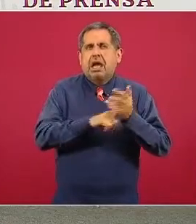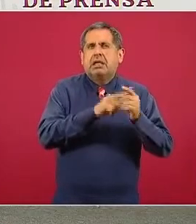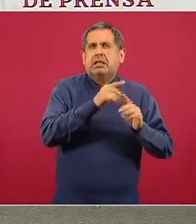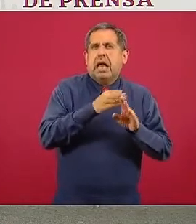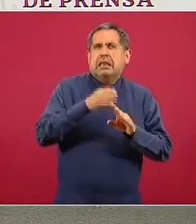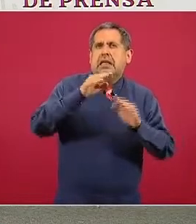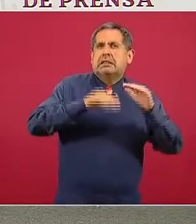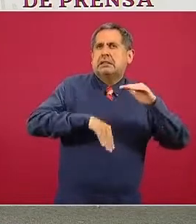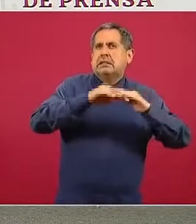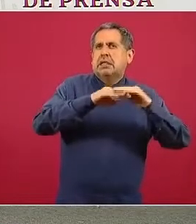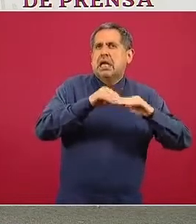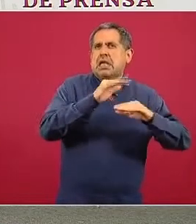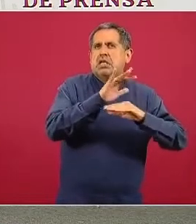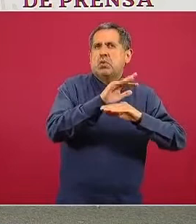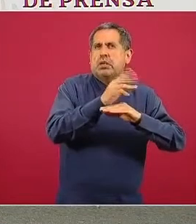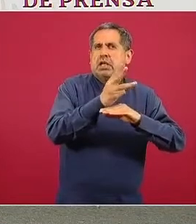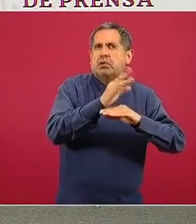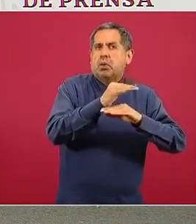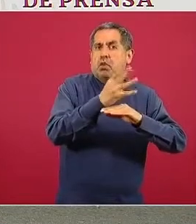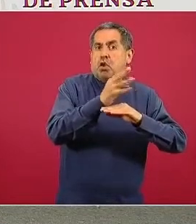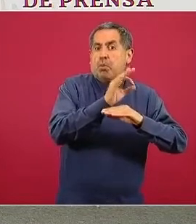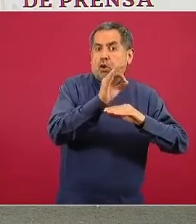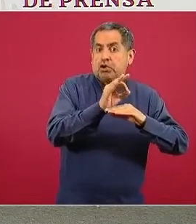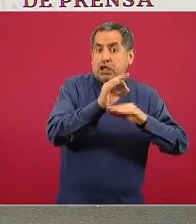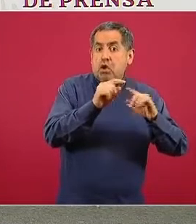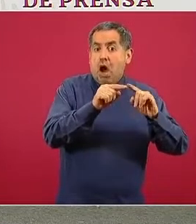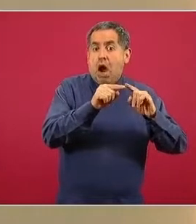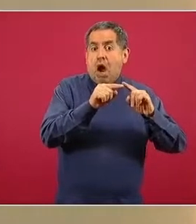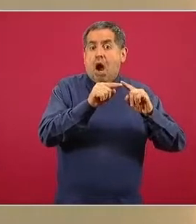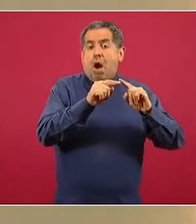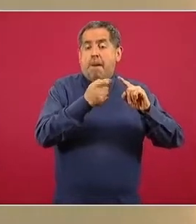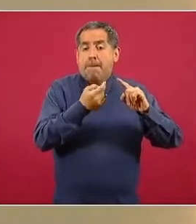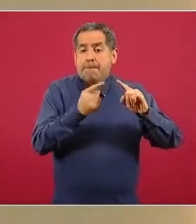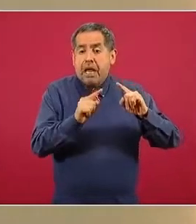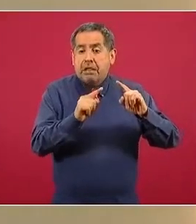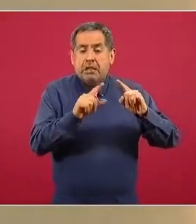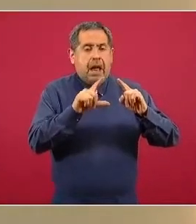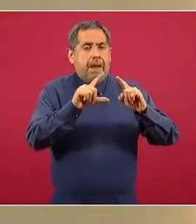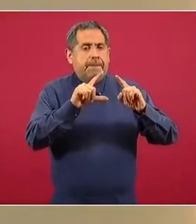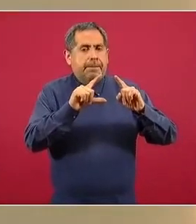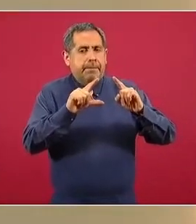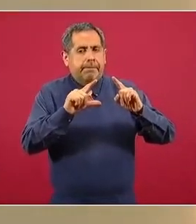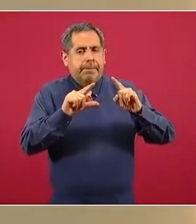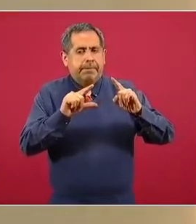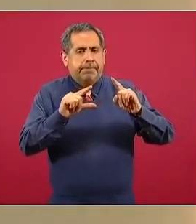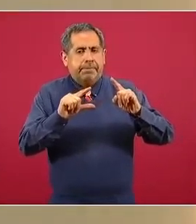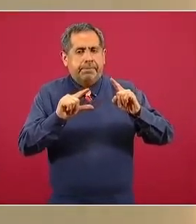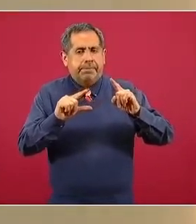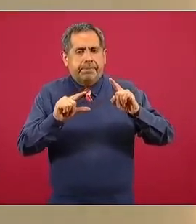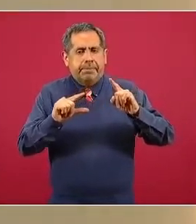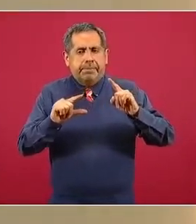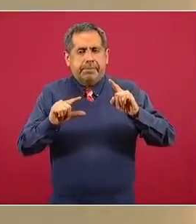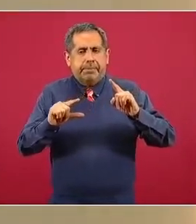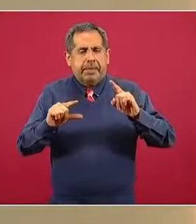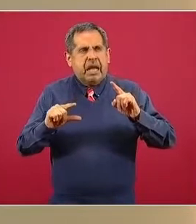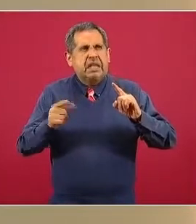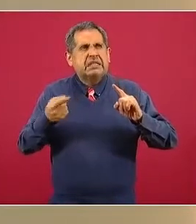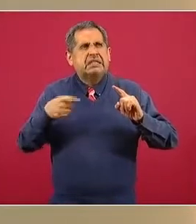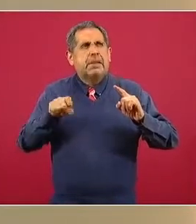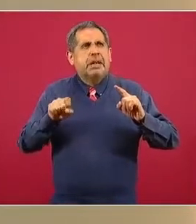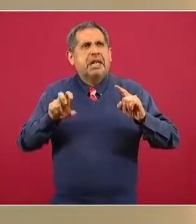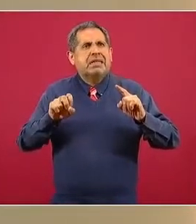53, 54% en dichas semanas. Luego empezó a tener una tendencia descendente, un incremento en la